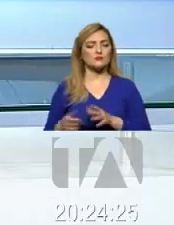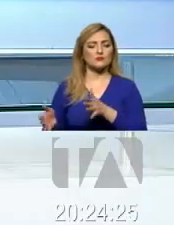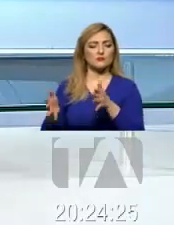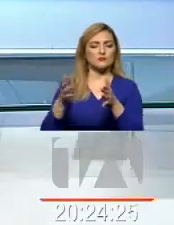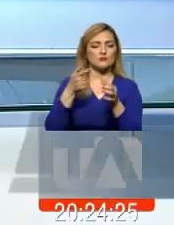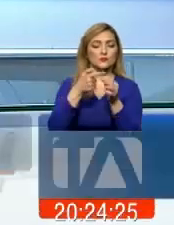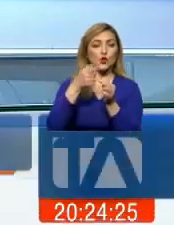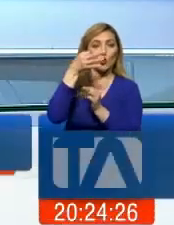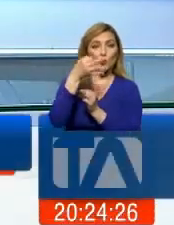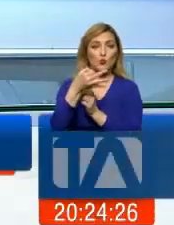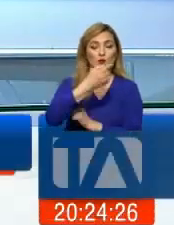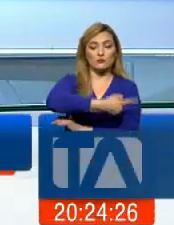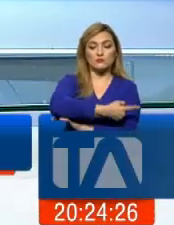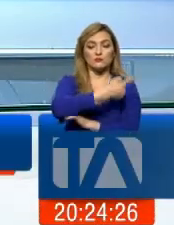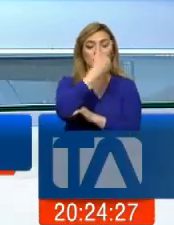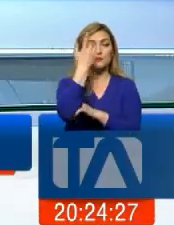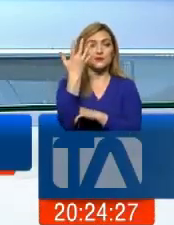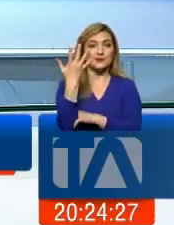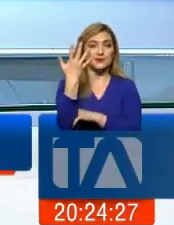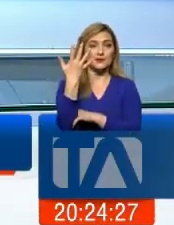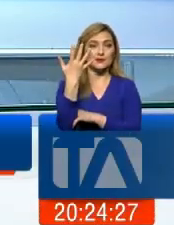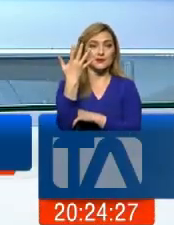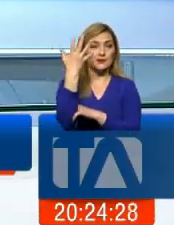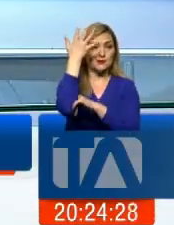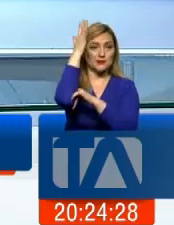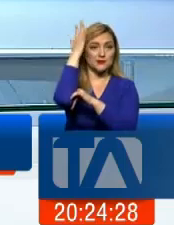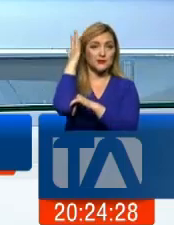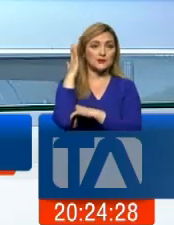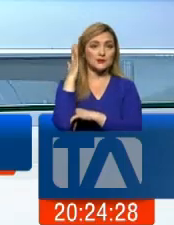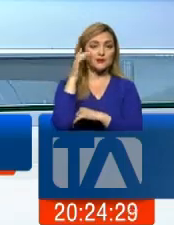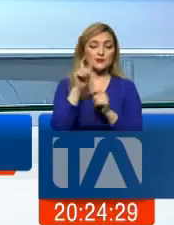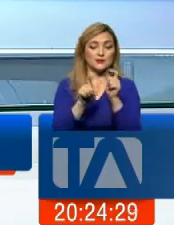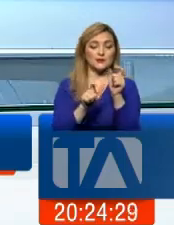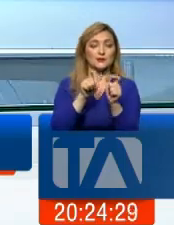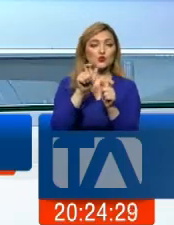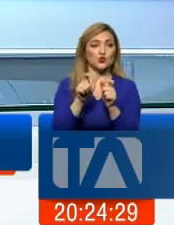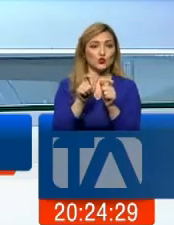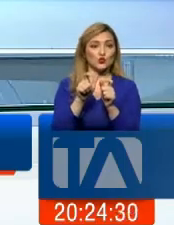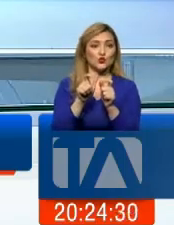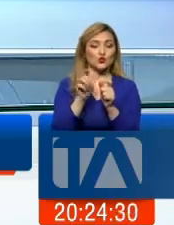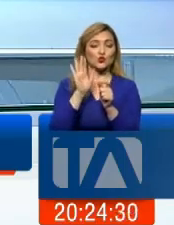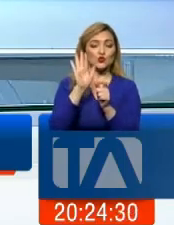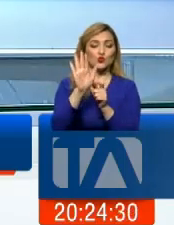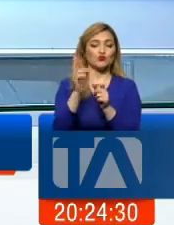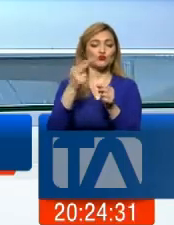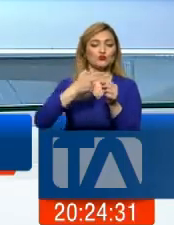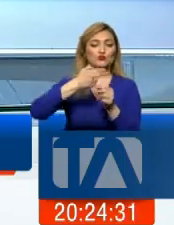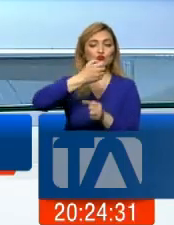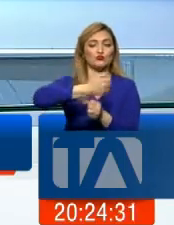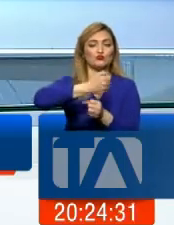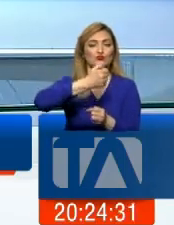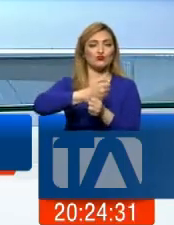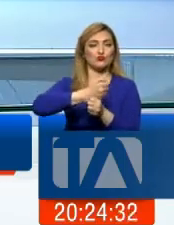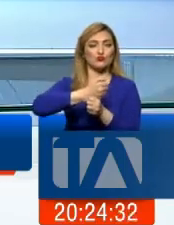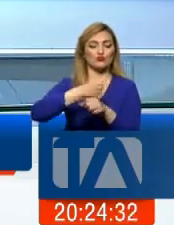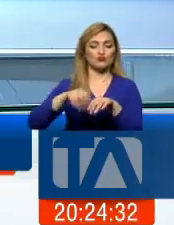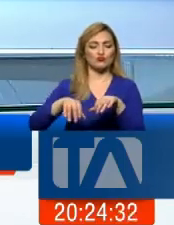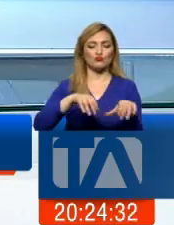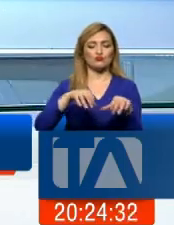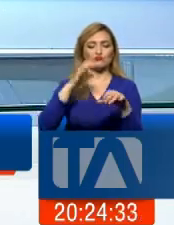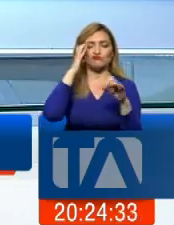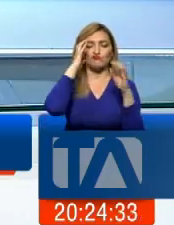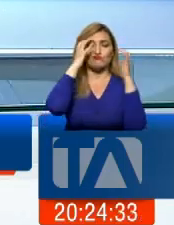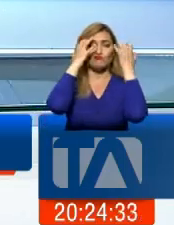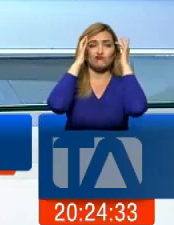Iquito cumplió su quinto día bajo semáforo amarillo, mientras la ciudadanía retorna a su rutina habitual en medio de